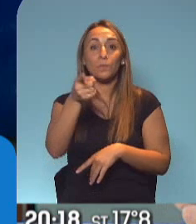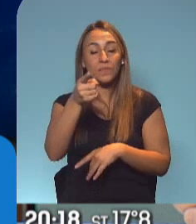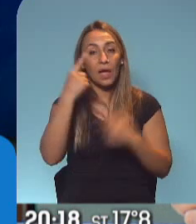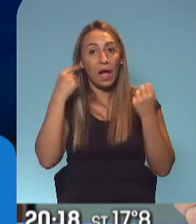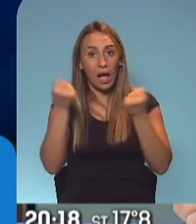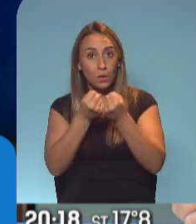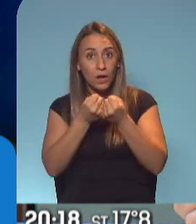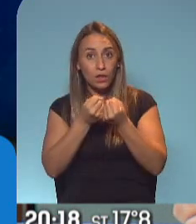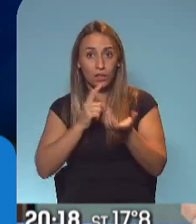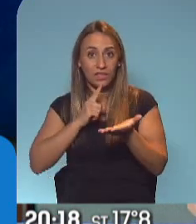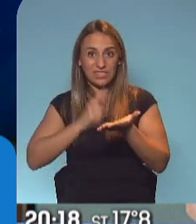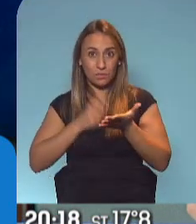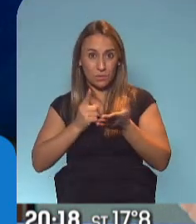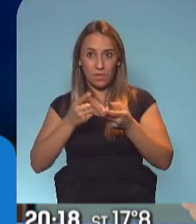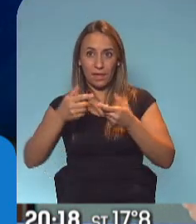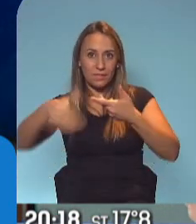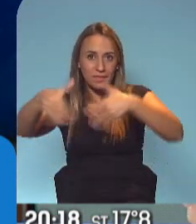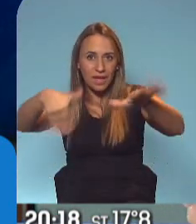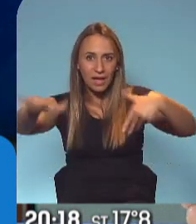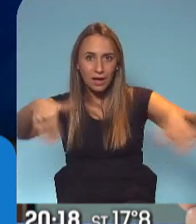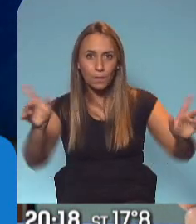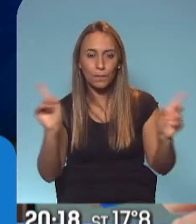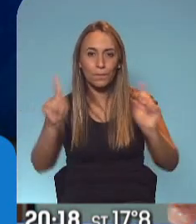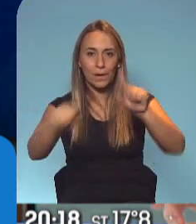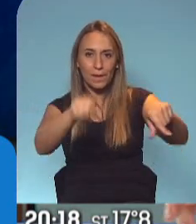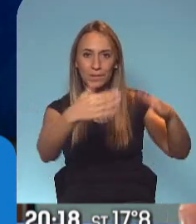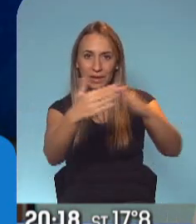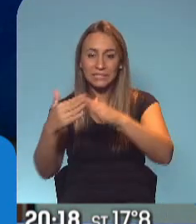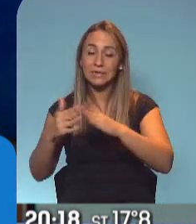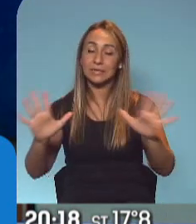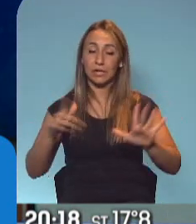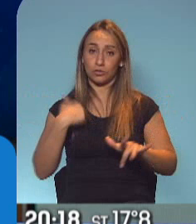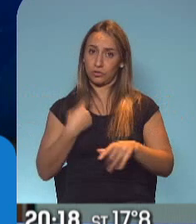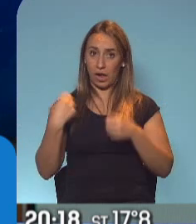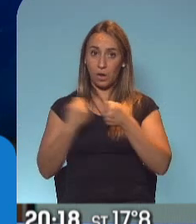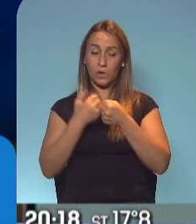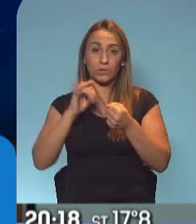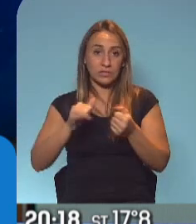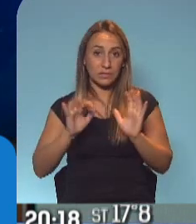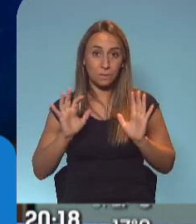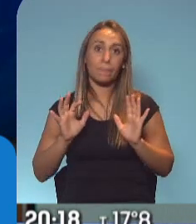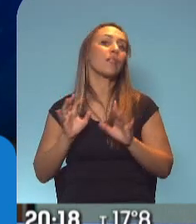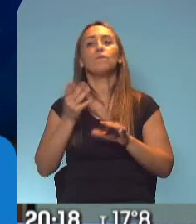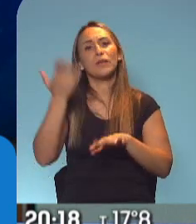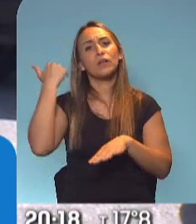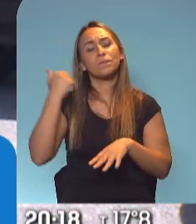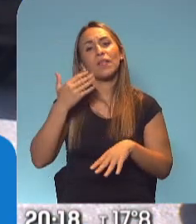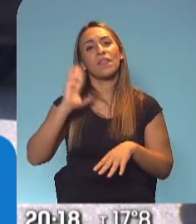con la medida dispuesta. Vea, no solo estamos de acuerdo, nosotros el